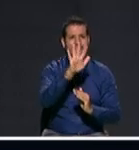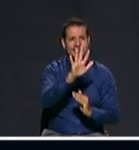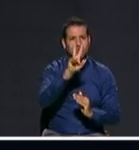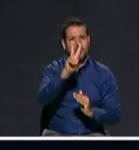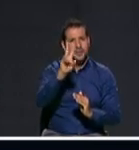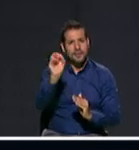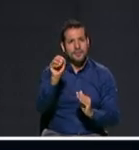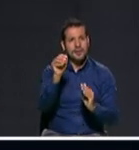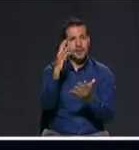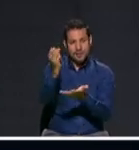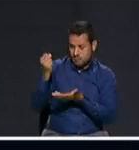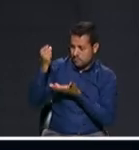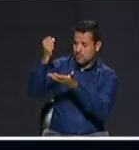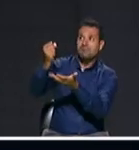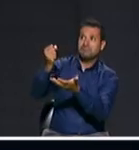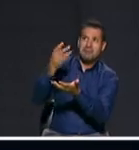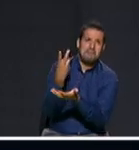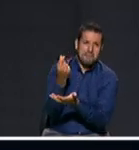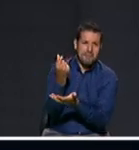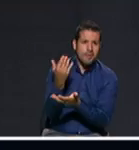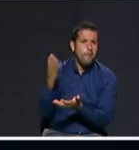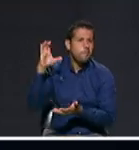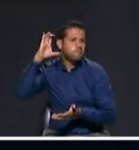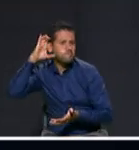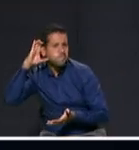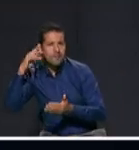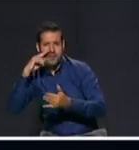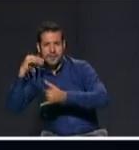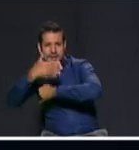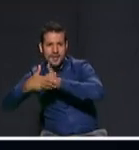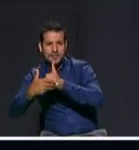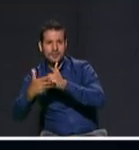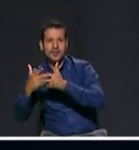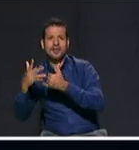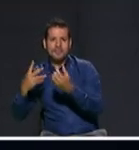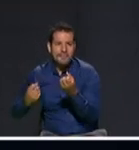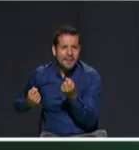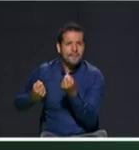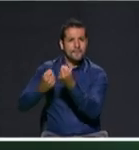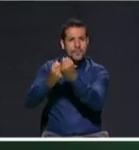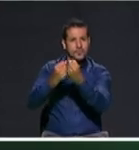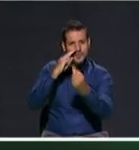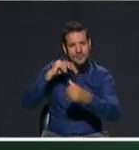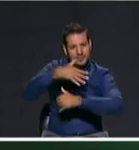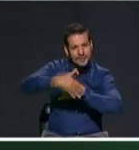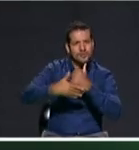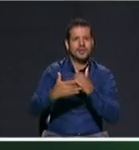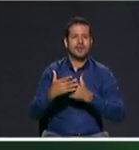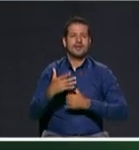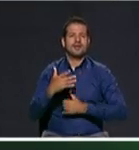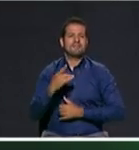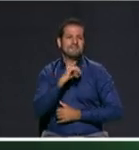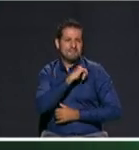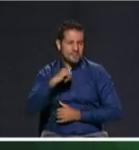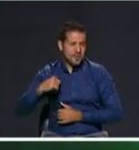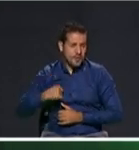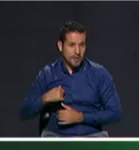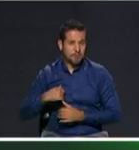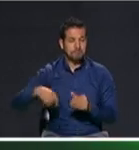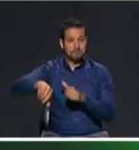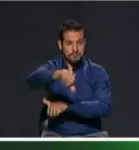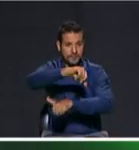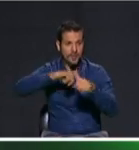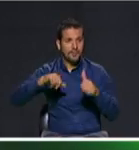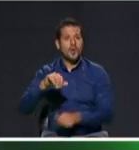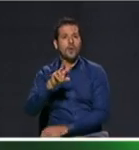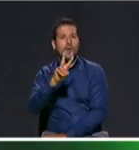millones de pesos los recursos nacionales están complementamos los con recursos locales y recursos privados muchas gracias el turno ahora para el candidato víctor